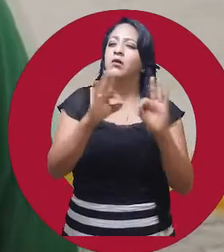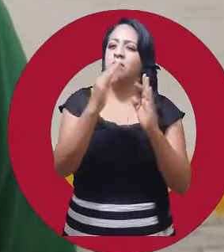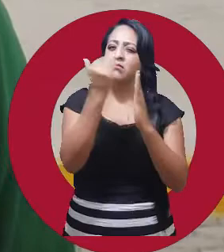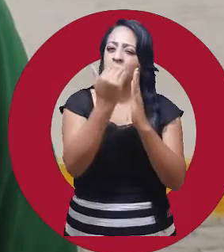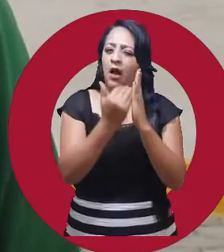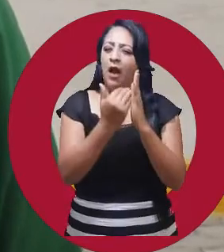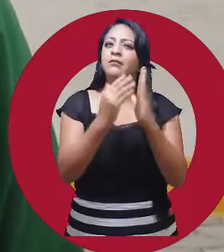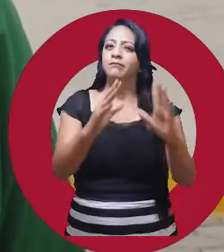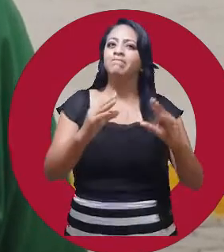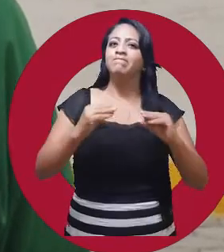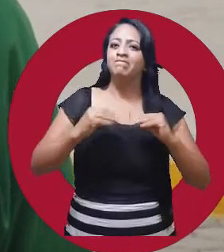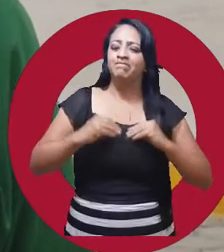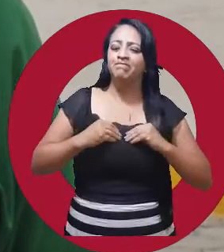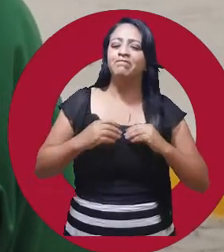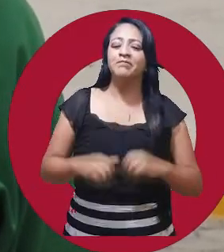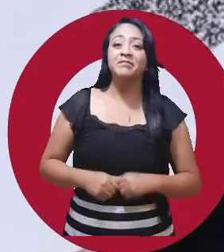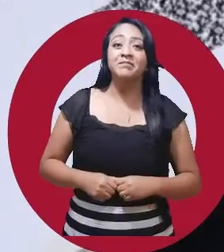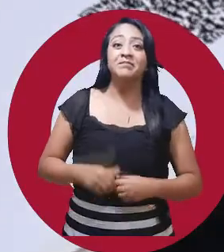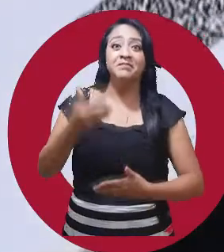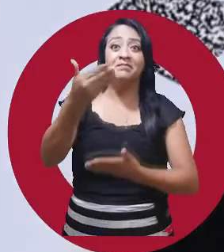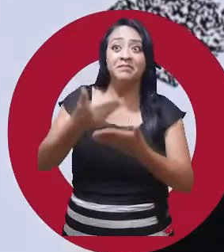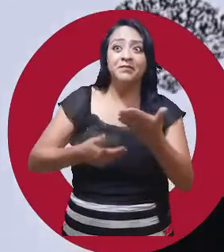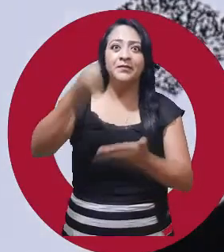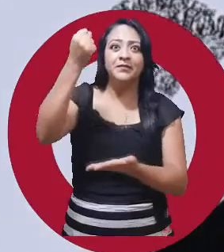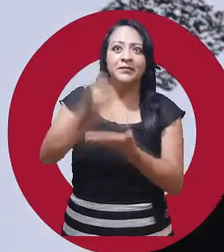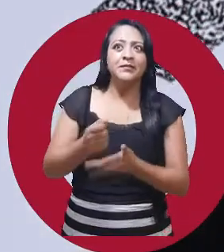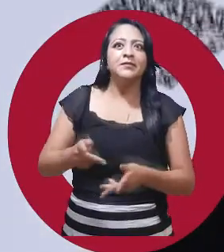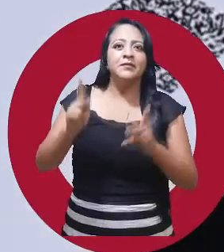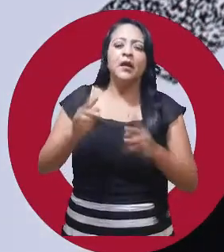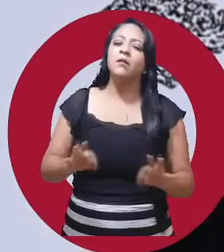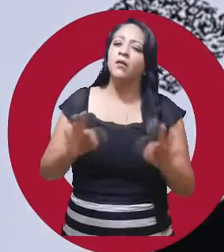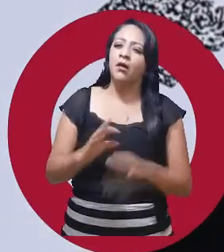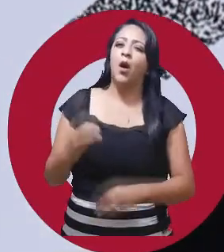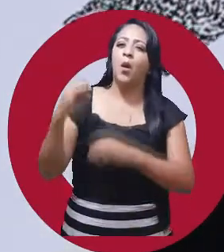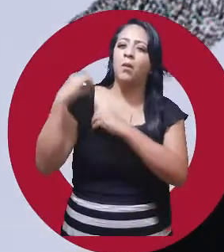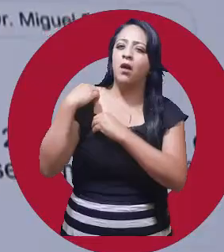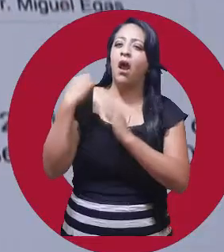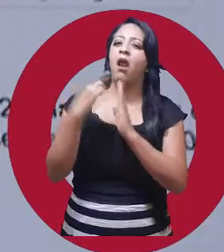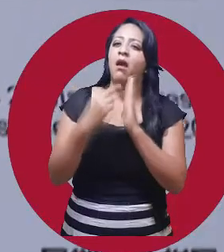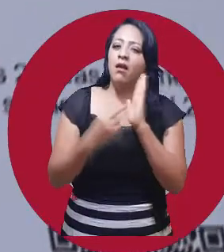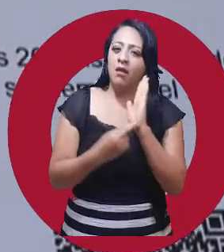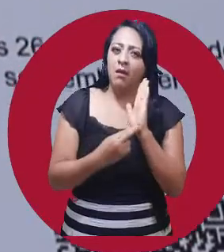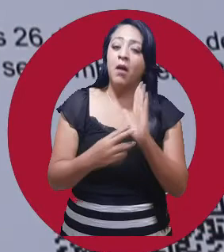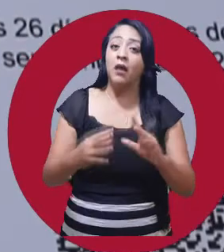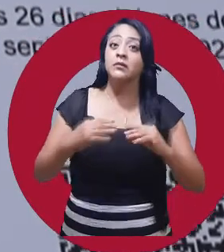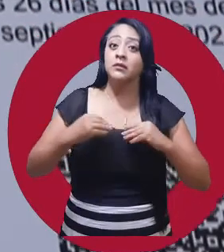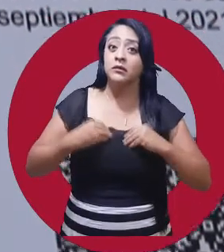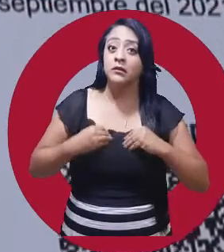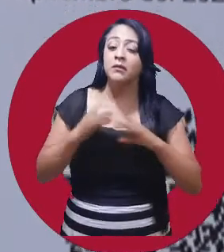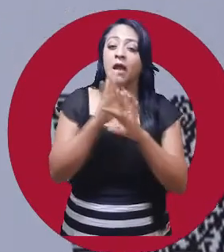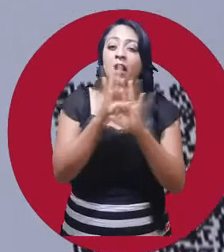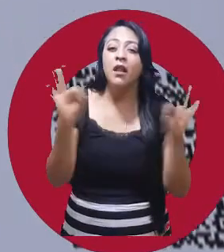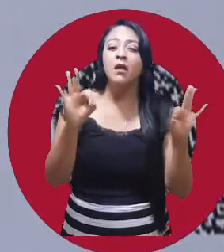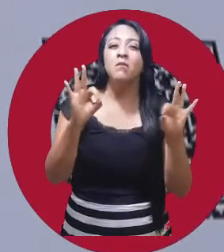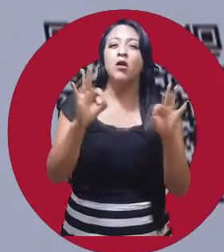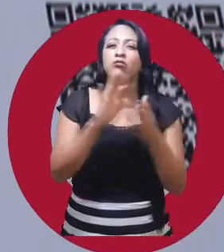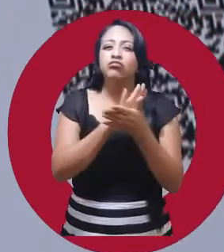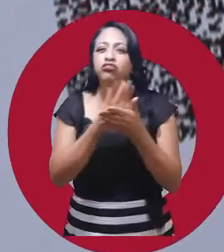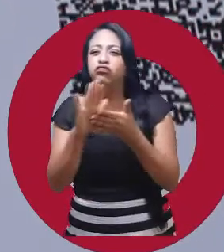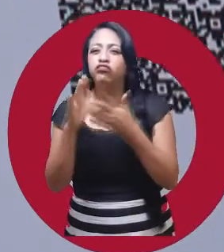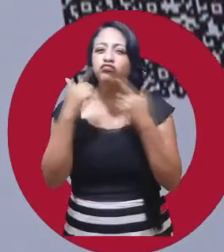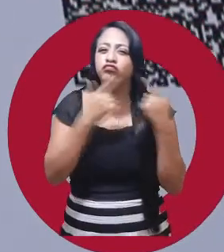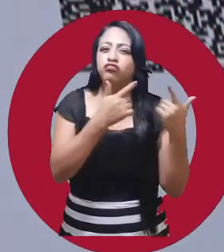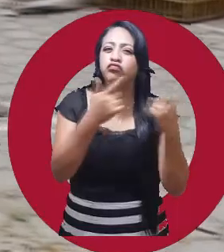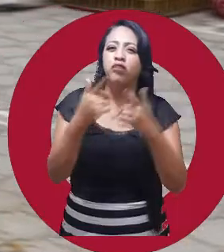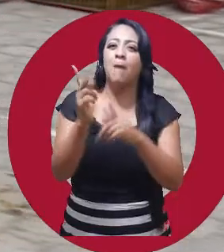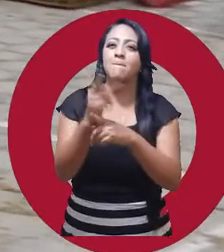de notificación obligatoria. Al obtener este permiso es obligatorio cumplir con el reglamento que regula y controla el estatus sanitario de los centros de